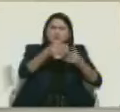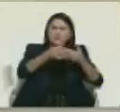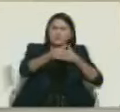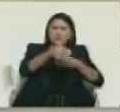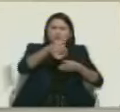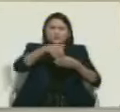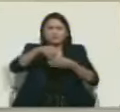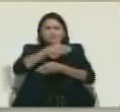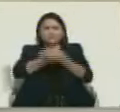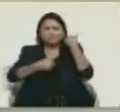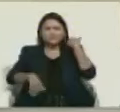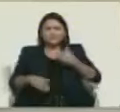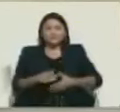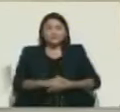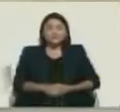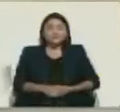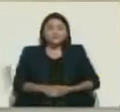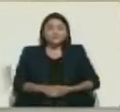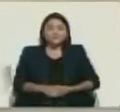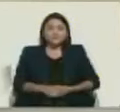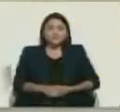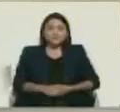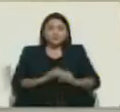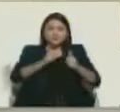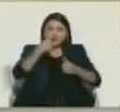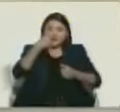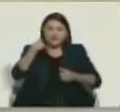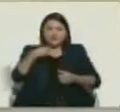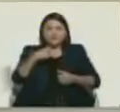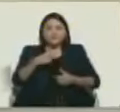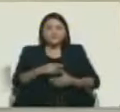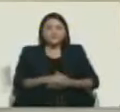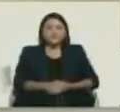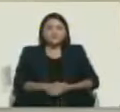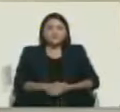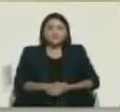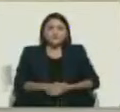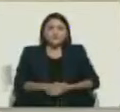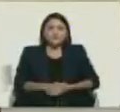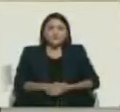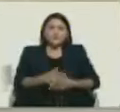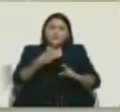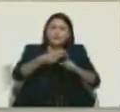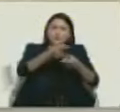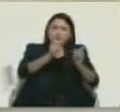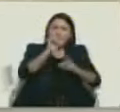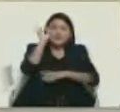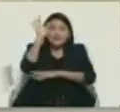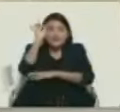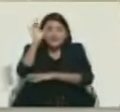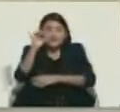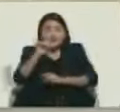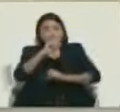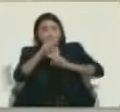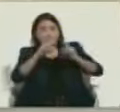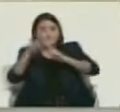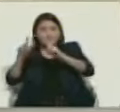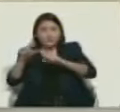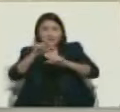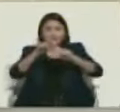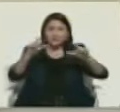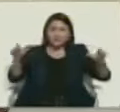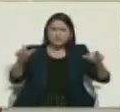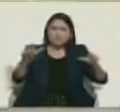esta carrera que, presidencial que comenzó ayer. Y si ustedes, a través de estas asambleas y estas consultas con las bases, también